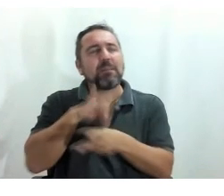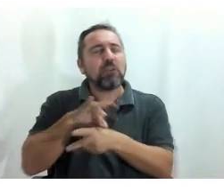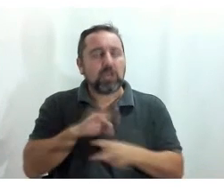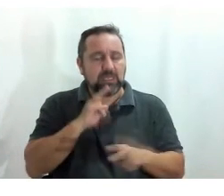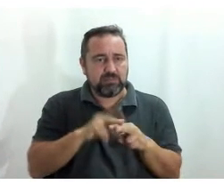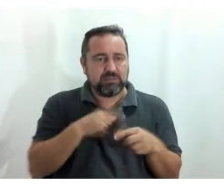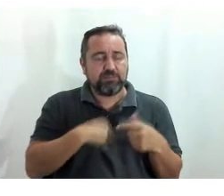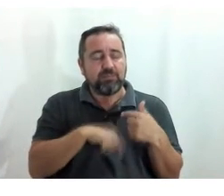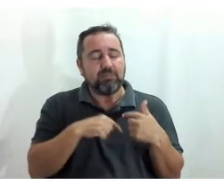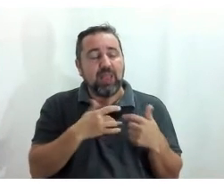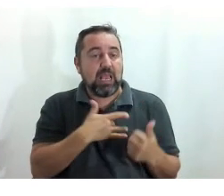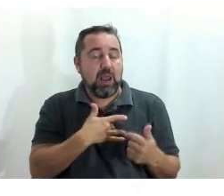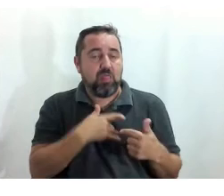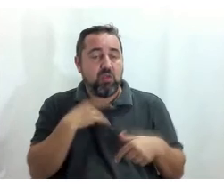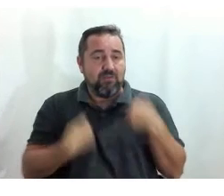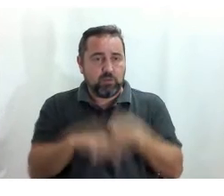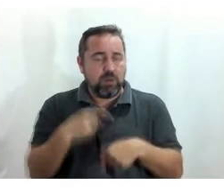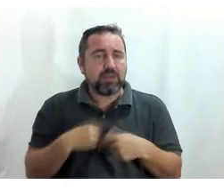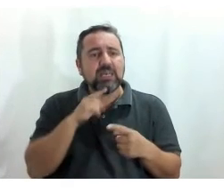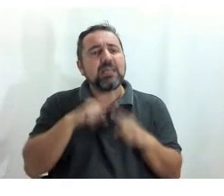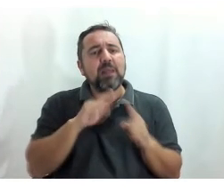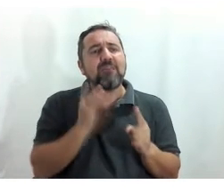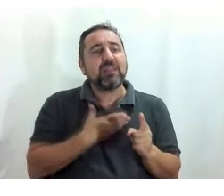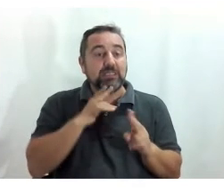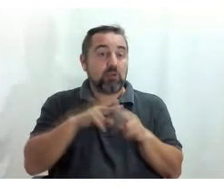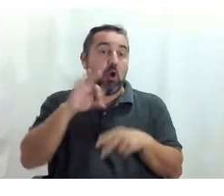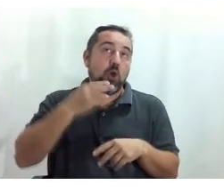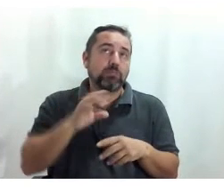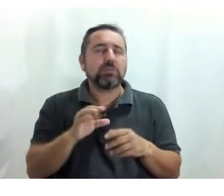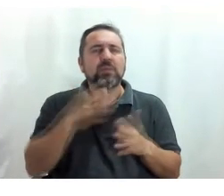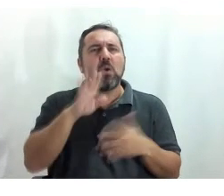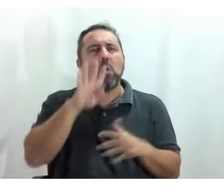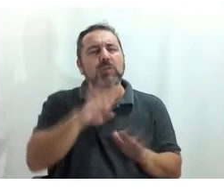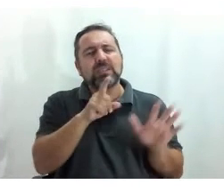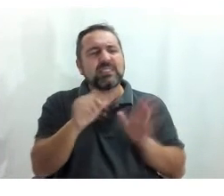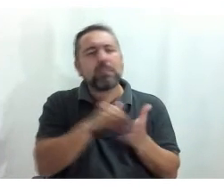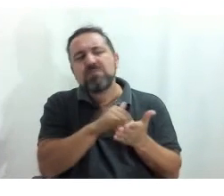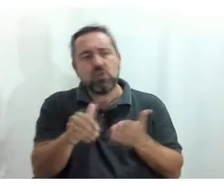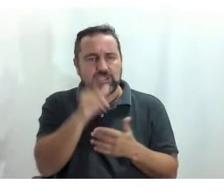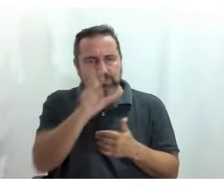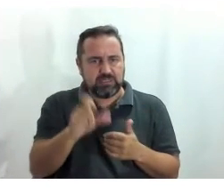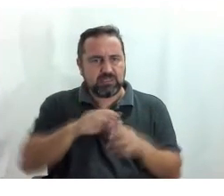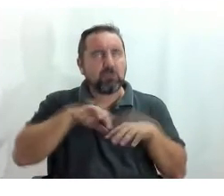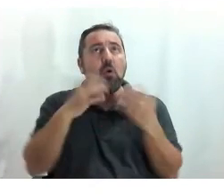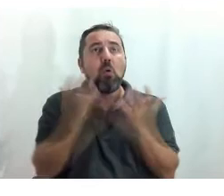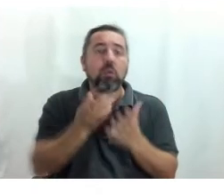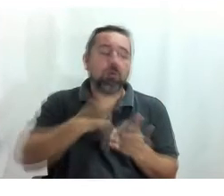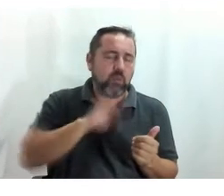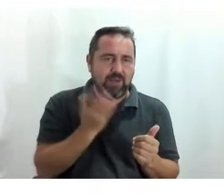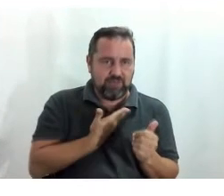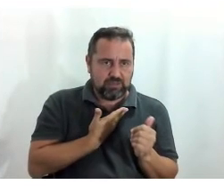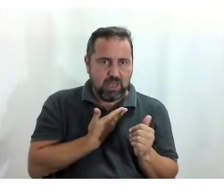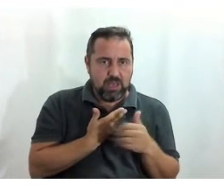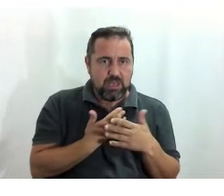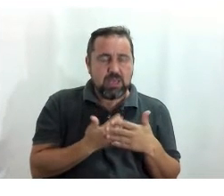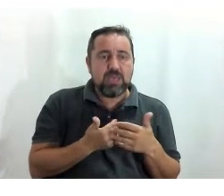cardiovasculares y afecta, según la OMS, a unos 460 millones de personas en todo el mundo, de los cuales pues,